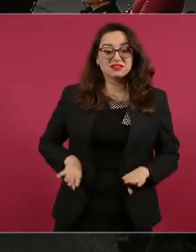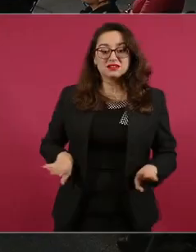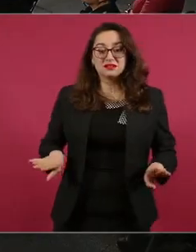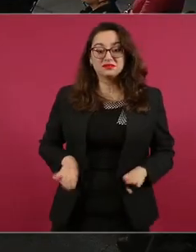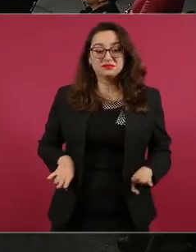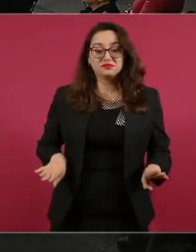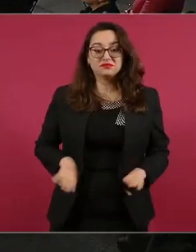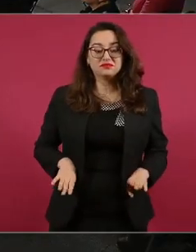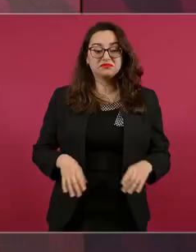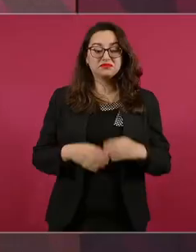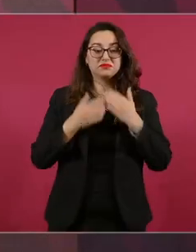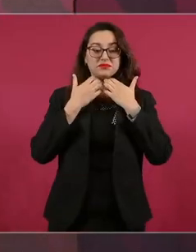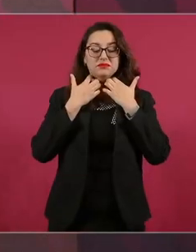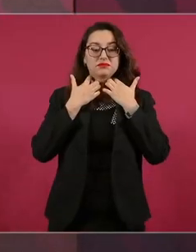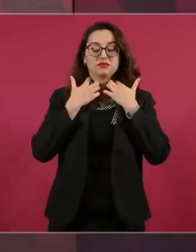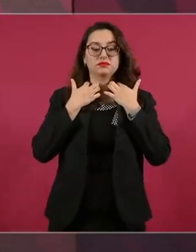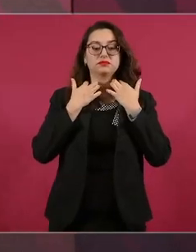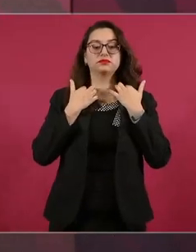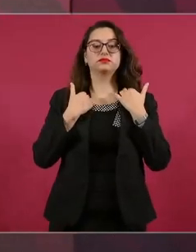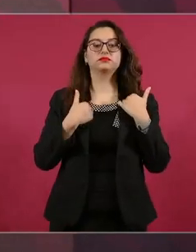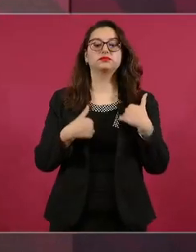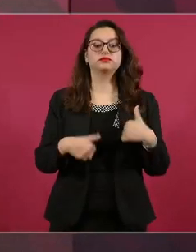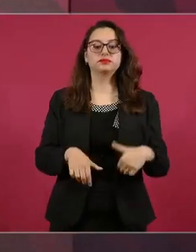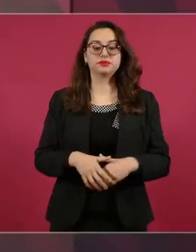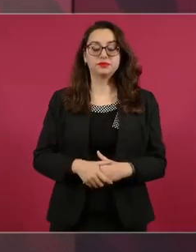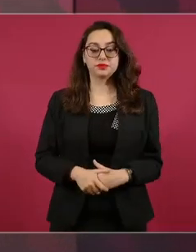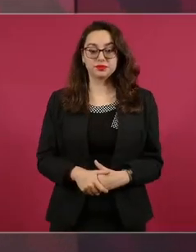acuerdan de que hubo un ministro